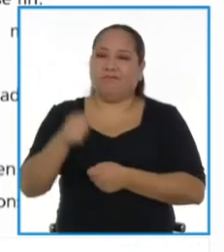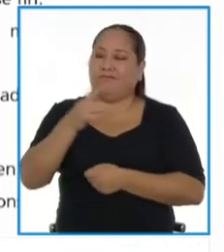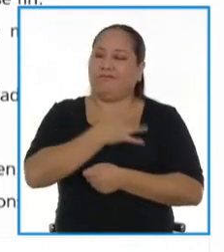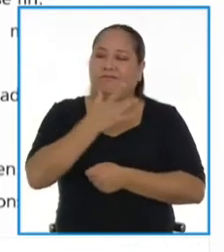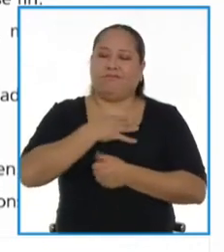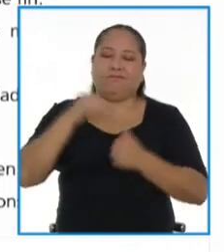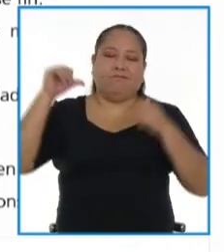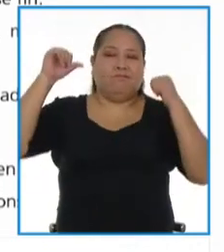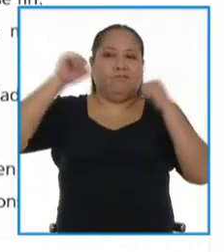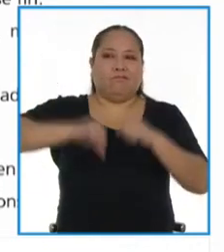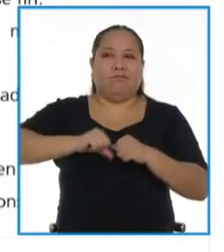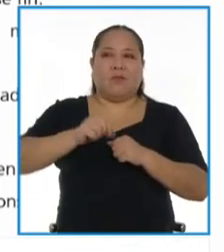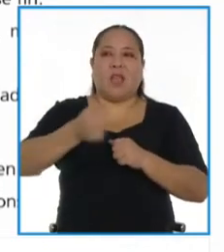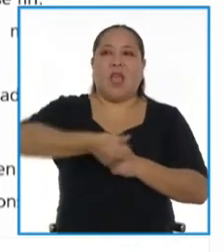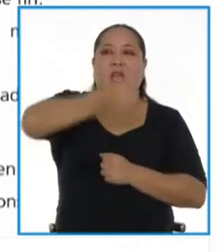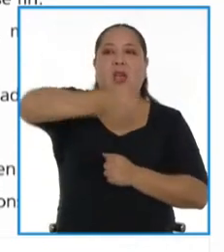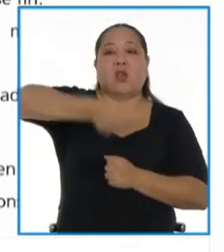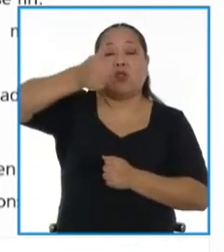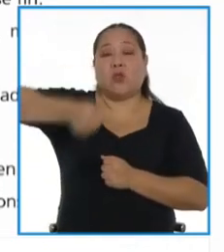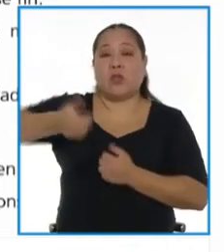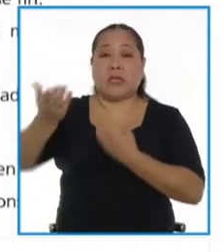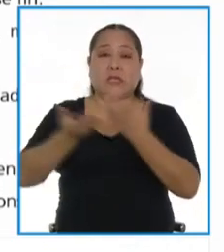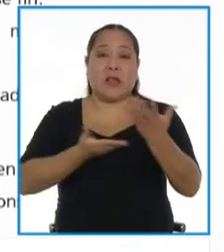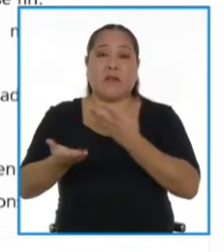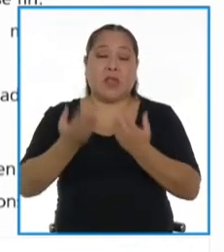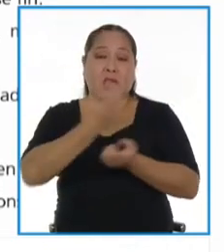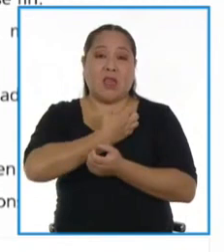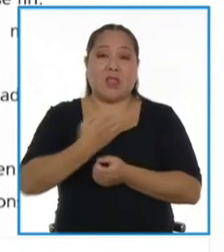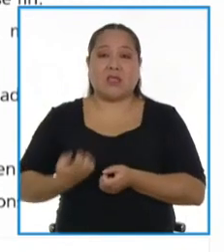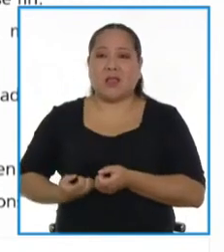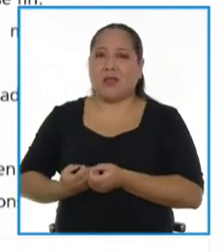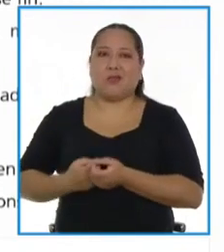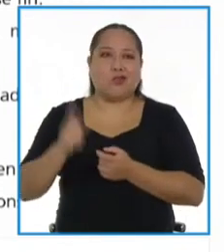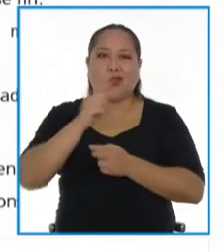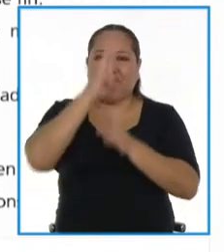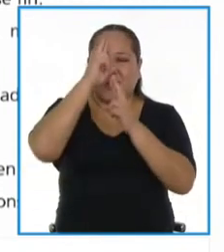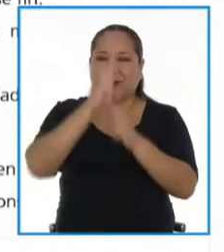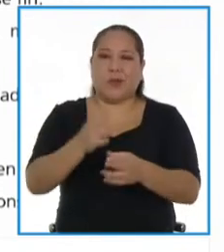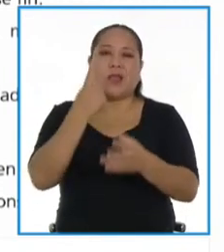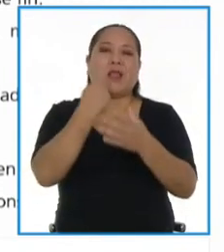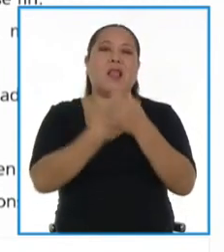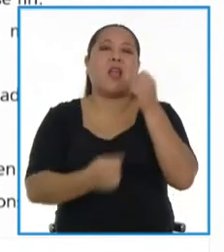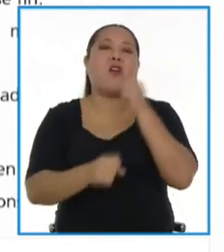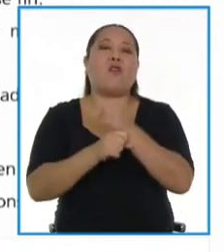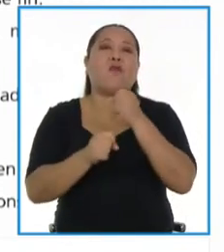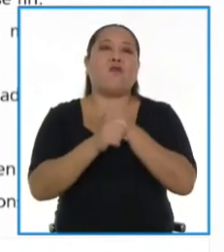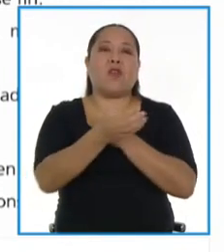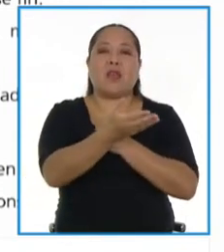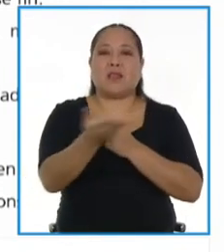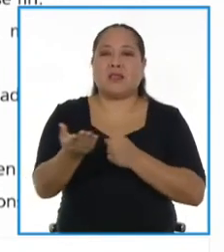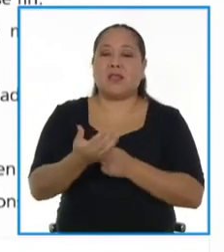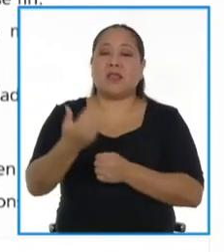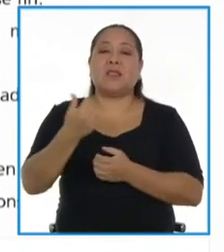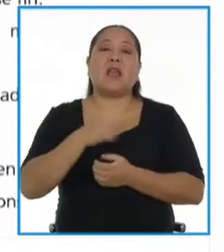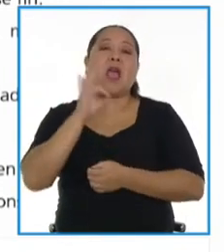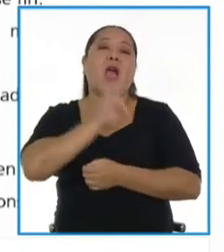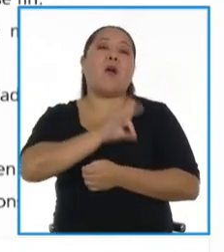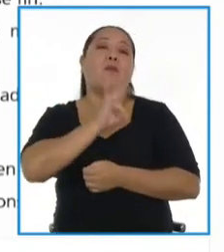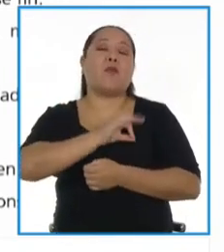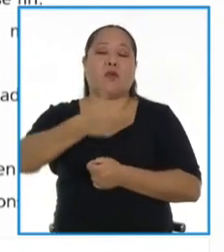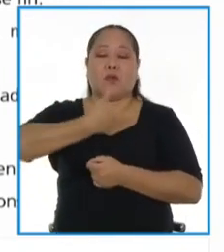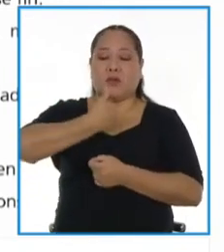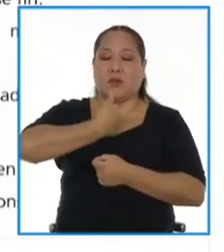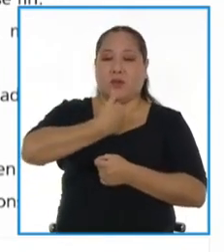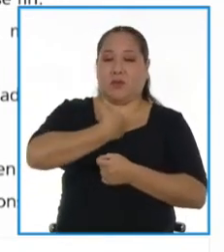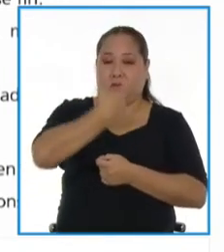indignante que funcionarios y servidores públicos vulneren la confianza y disposiciones que en beneficio propio se están dando